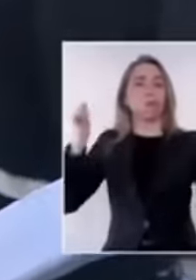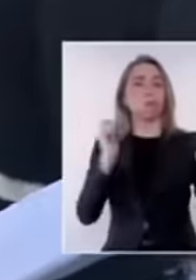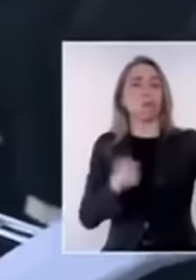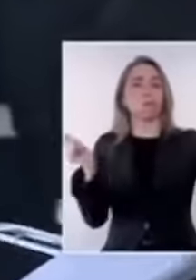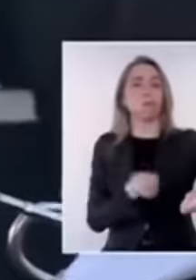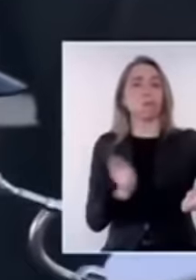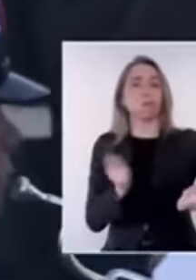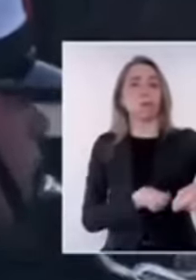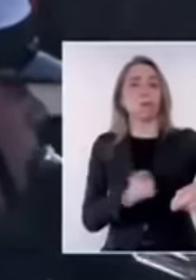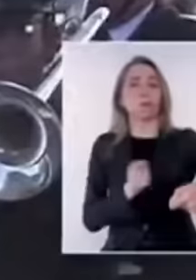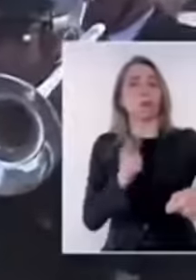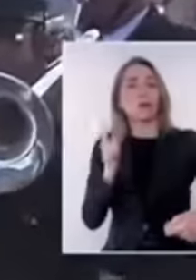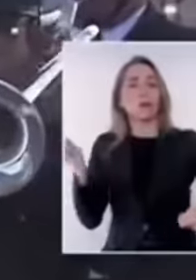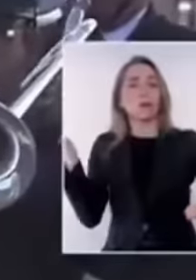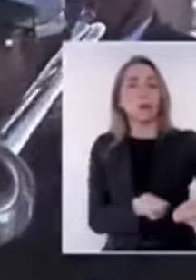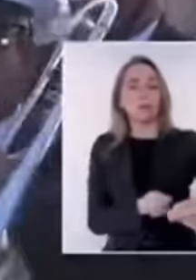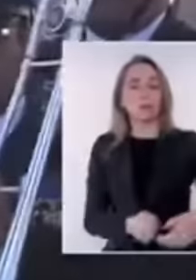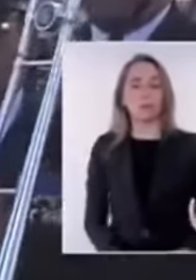La banda suena muy bien también.